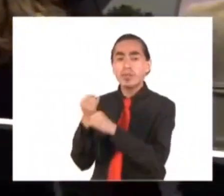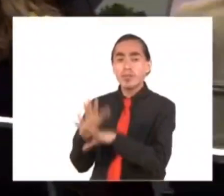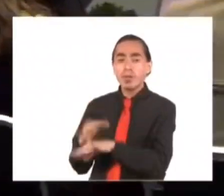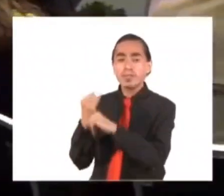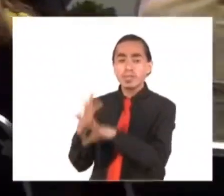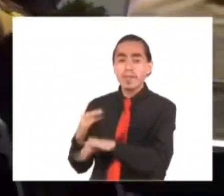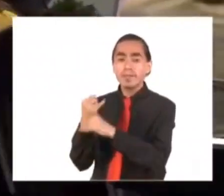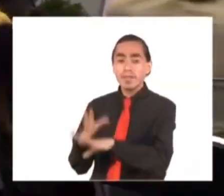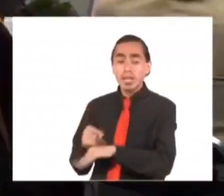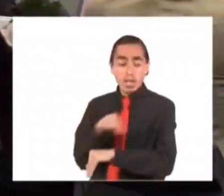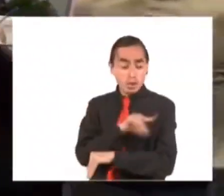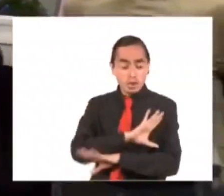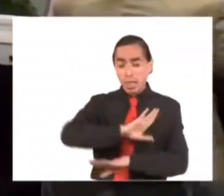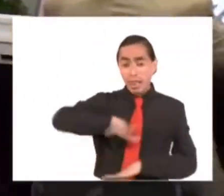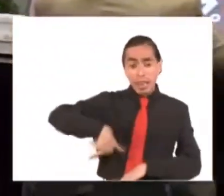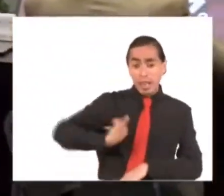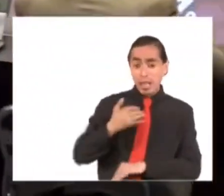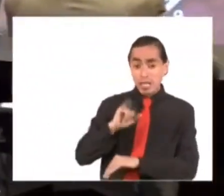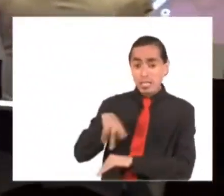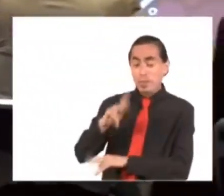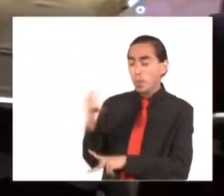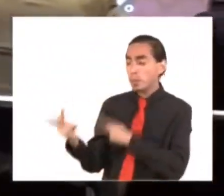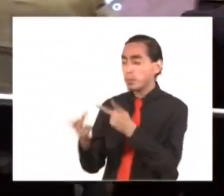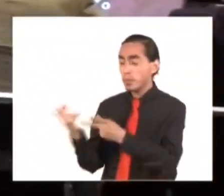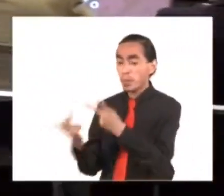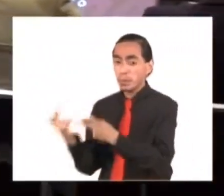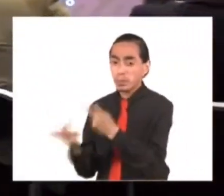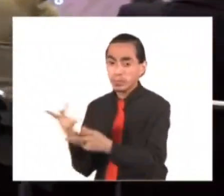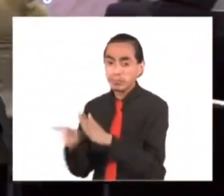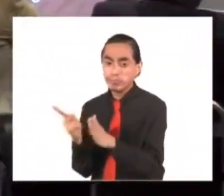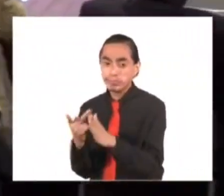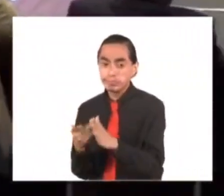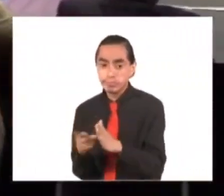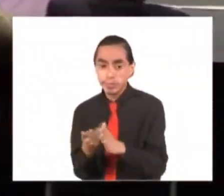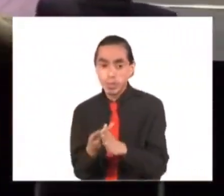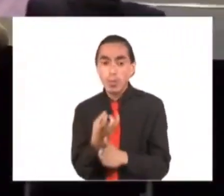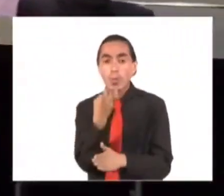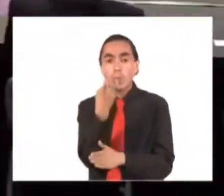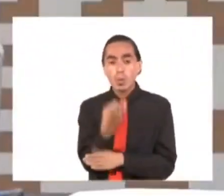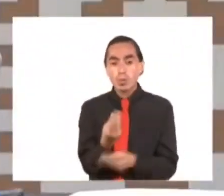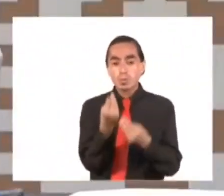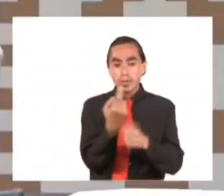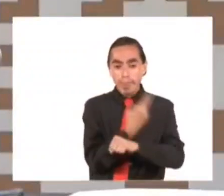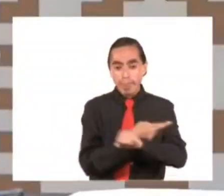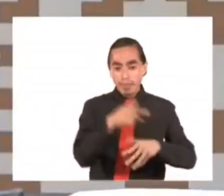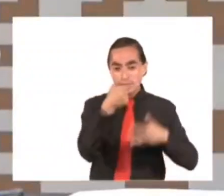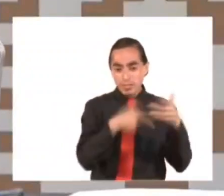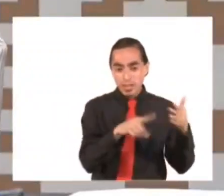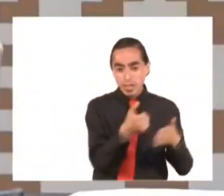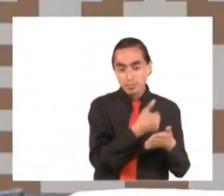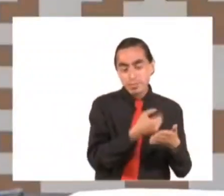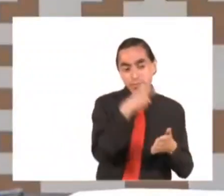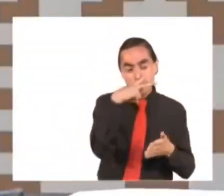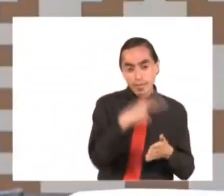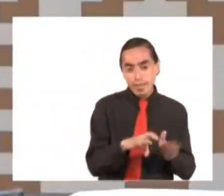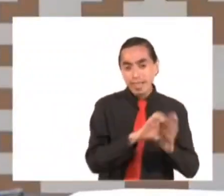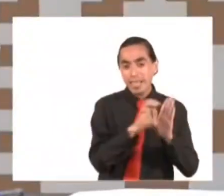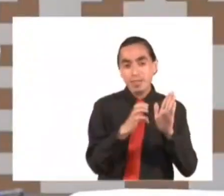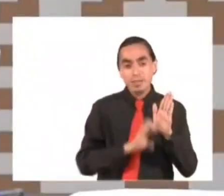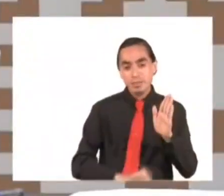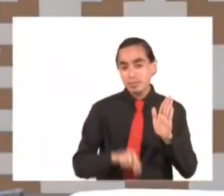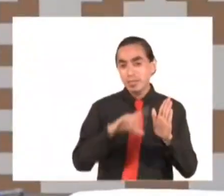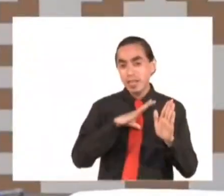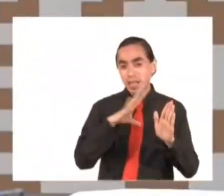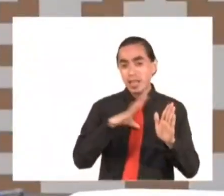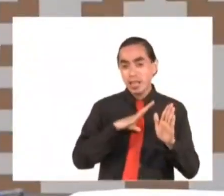cuando la información ya la tenemos nosotros. Por eso muchos de los trámites de la ciudad, les voy a poner un ejemplo, por ejemplo, obtener una factibilidad